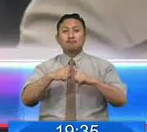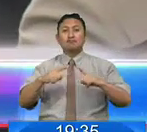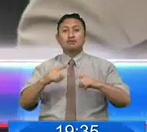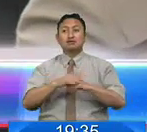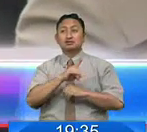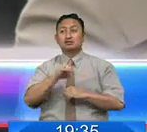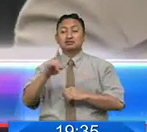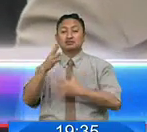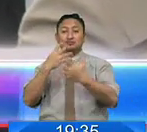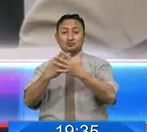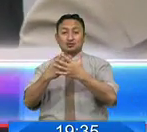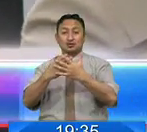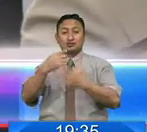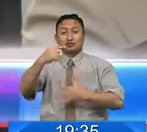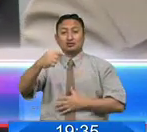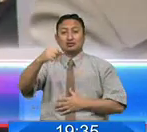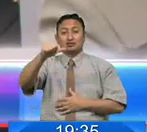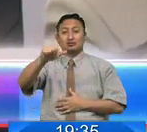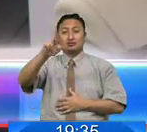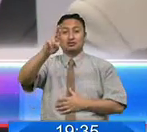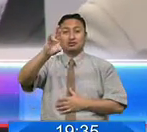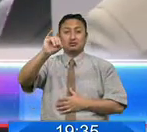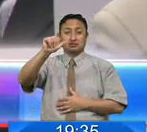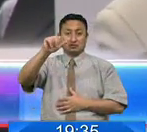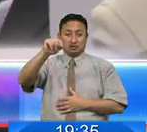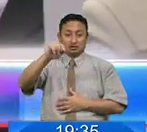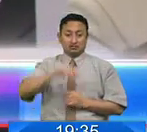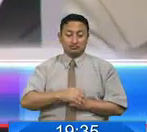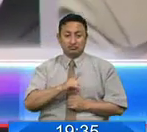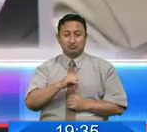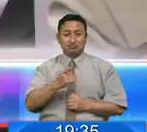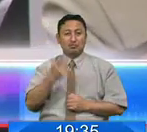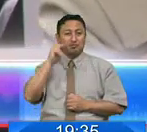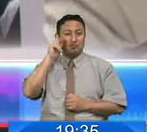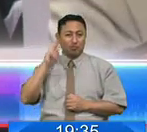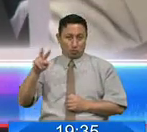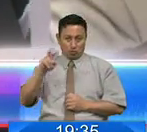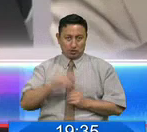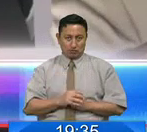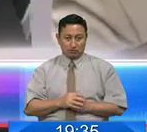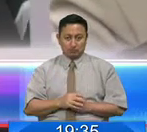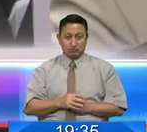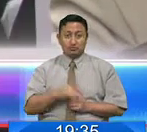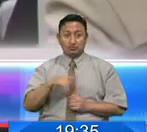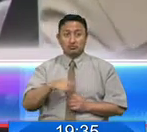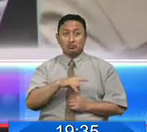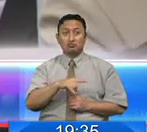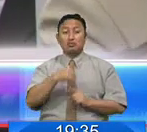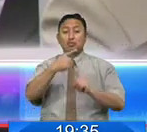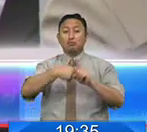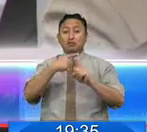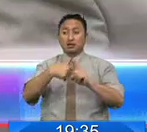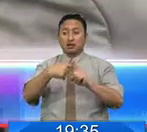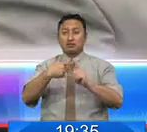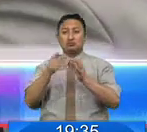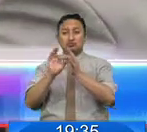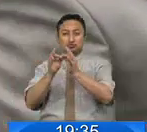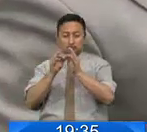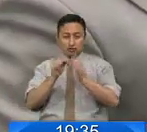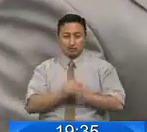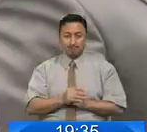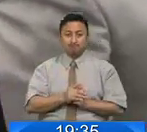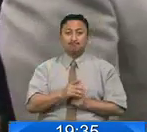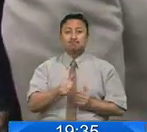moreno en materia de tanto turismo nosotros tenemos un proyecto de la recuperación total del mercado la